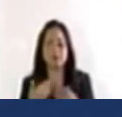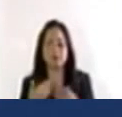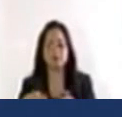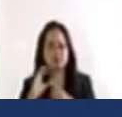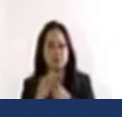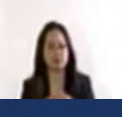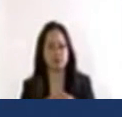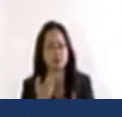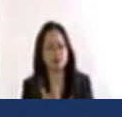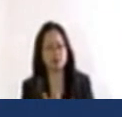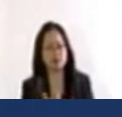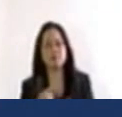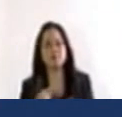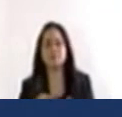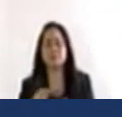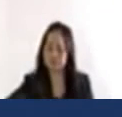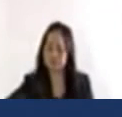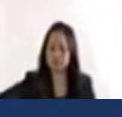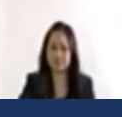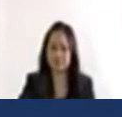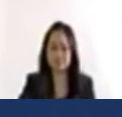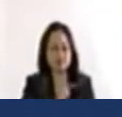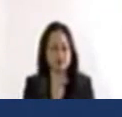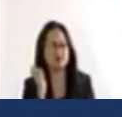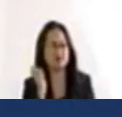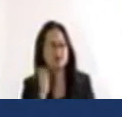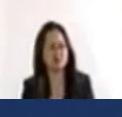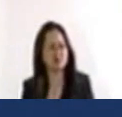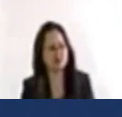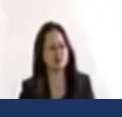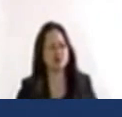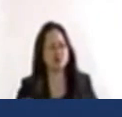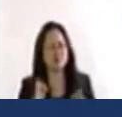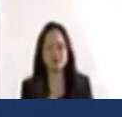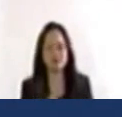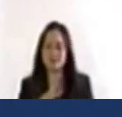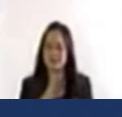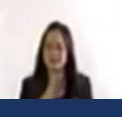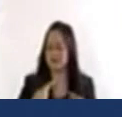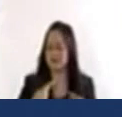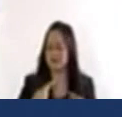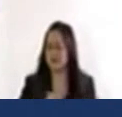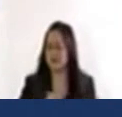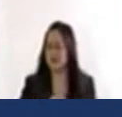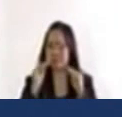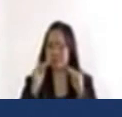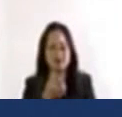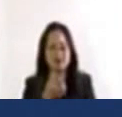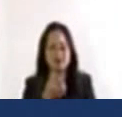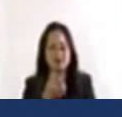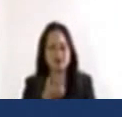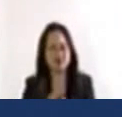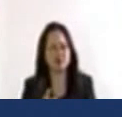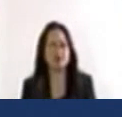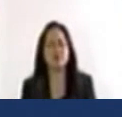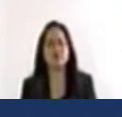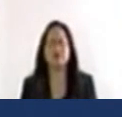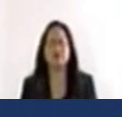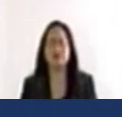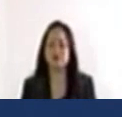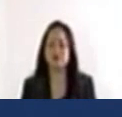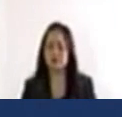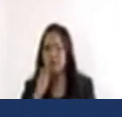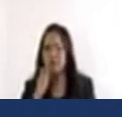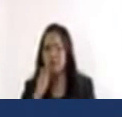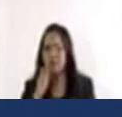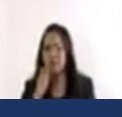para tratar de resumirlo, es profesionalizar la justicia laboral. No que hoy en día la